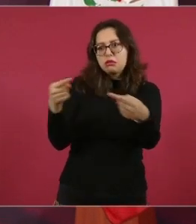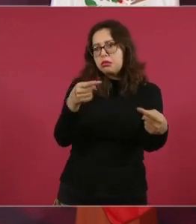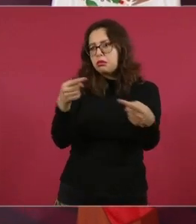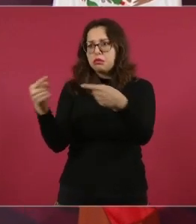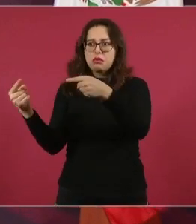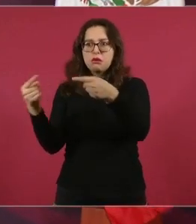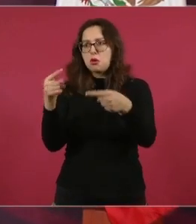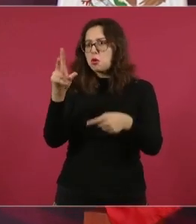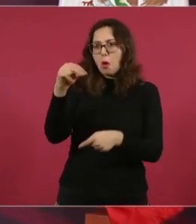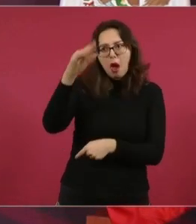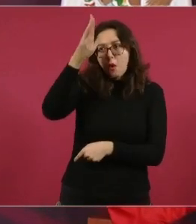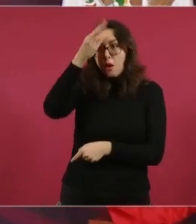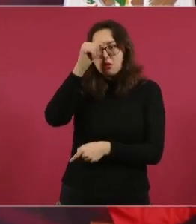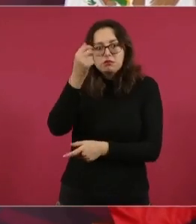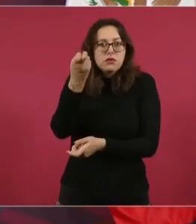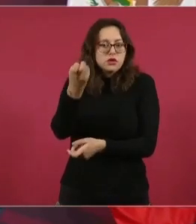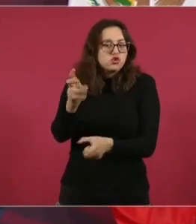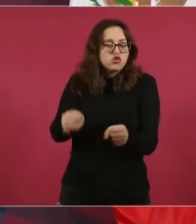diferencias.